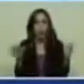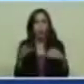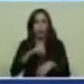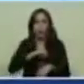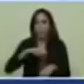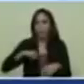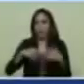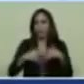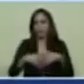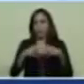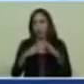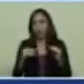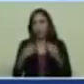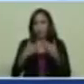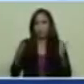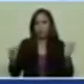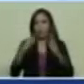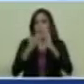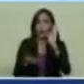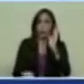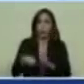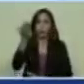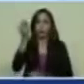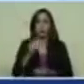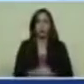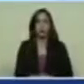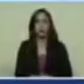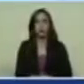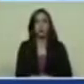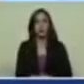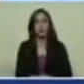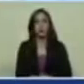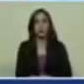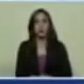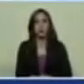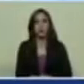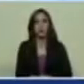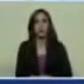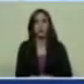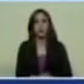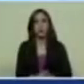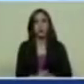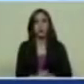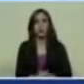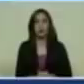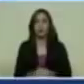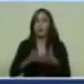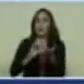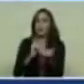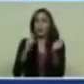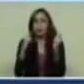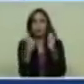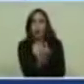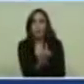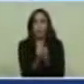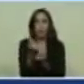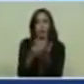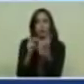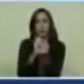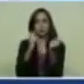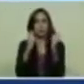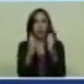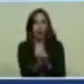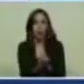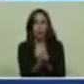Estado, es superior al más alto del nivel que existía antes. Estamos haciendo una reconversión salarial